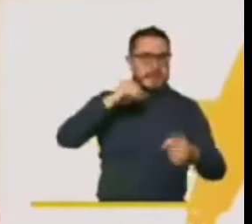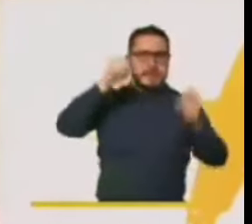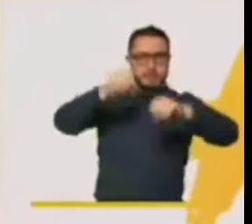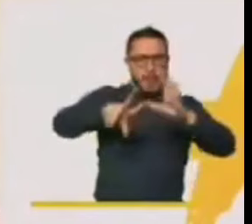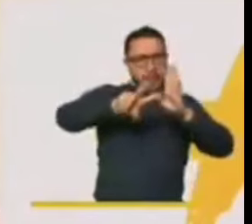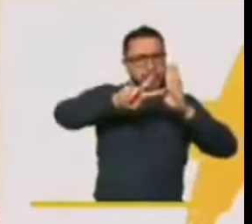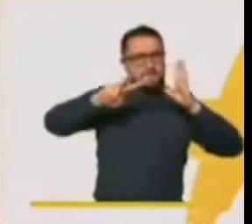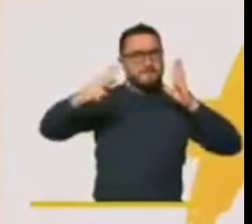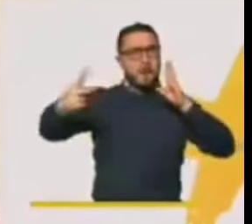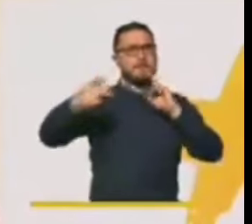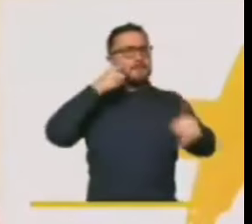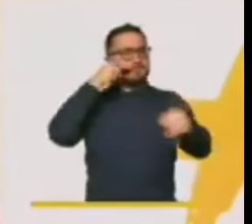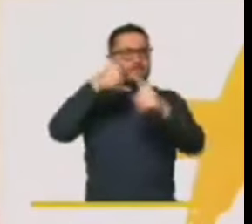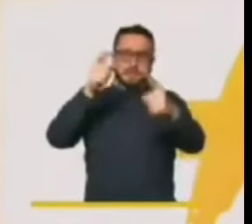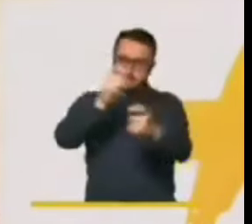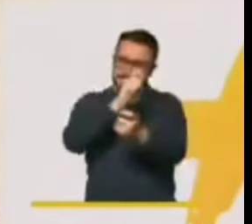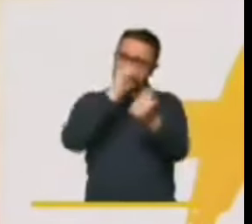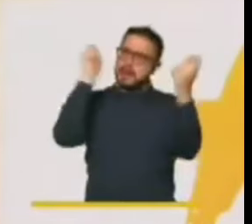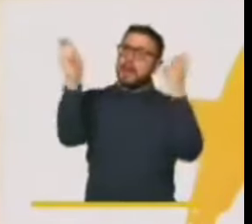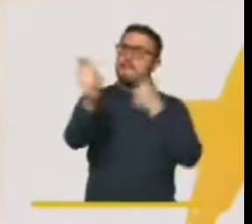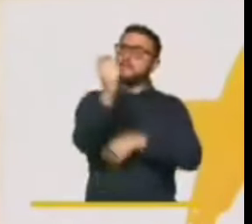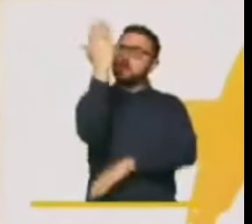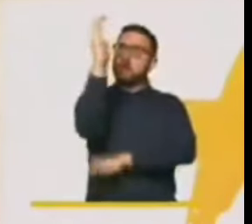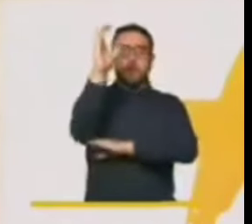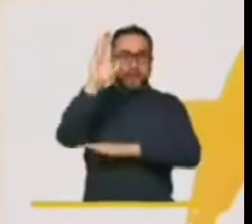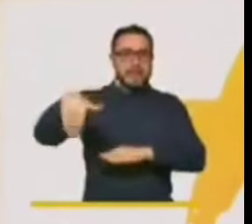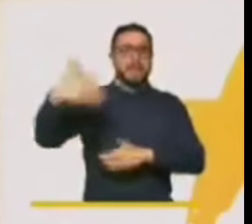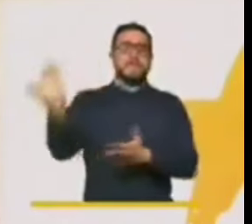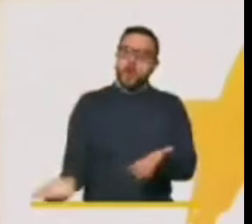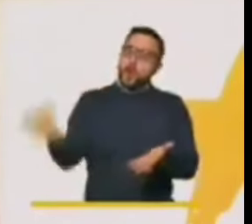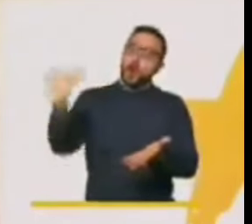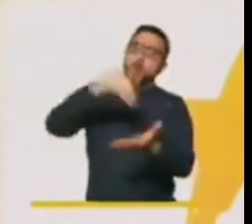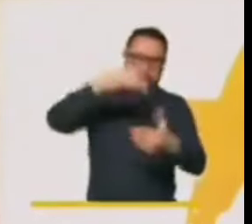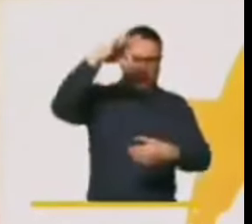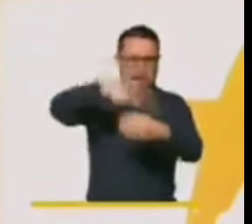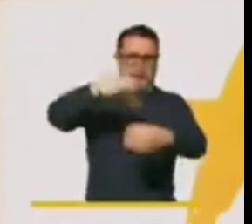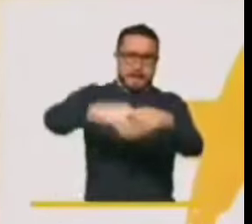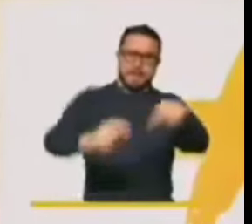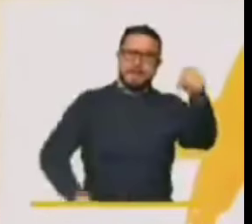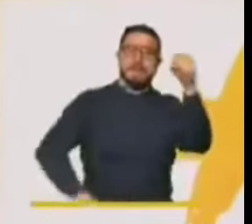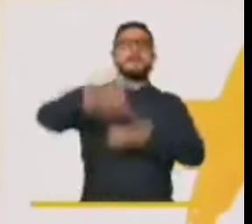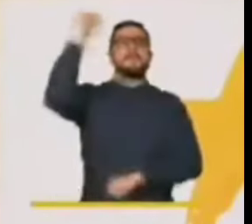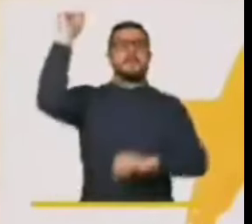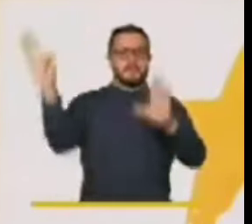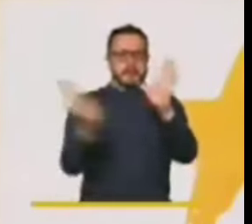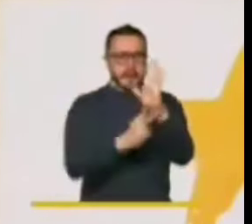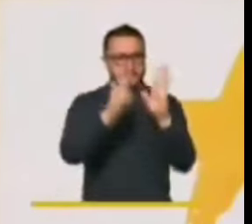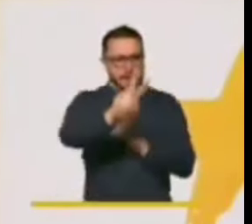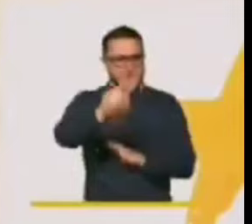reformas del cambio en Colombia. Y vamos a volver a ganar en el 2026.